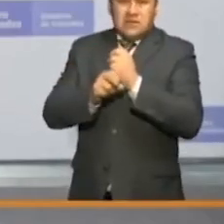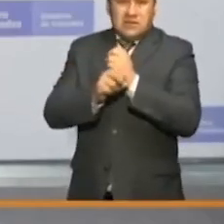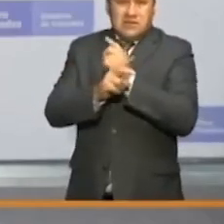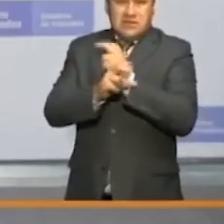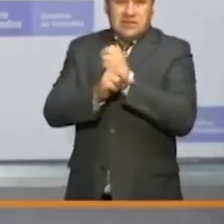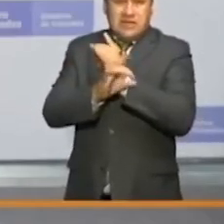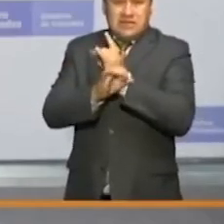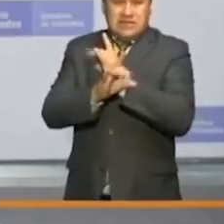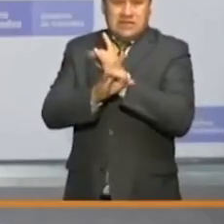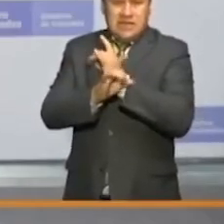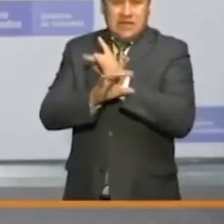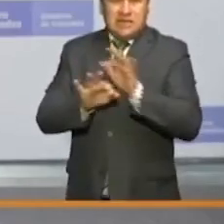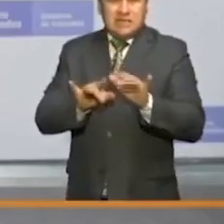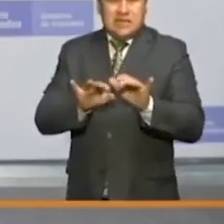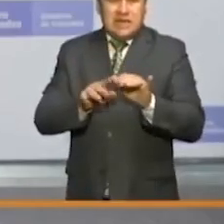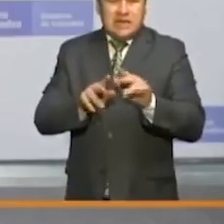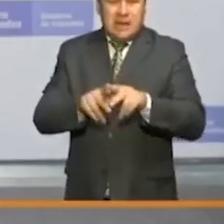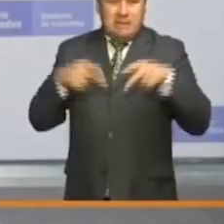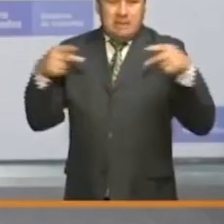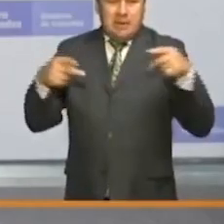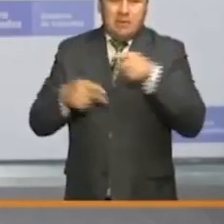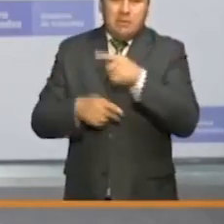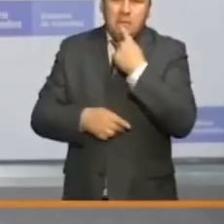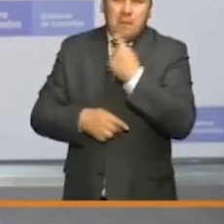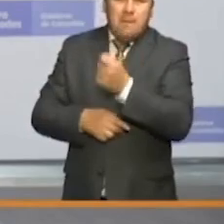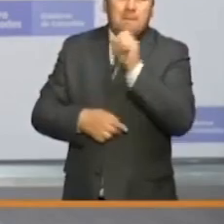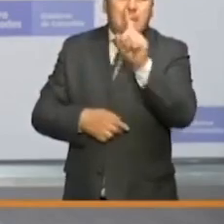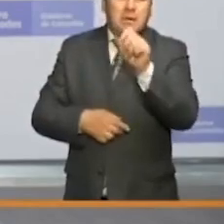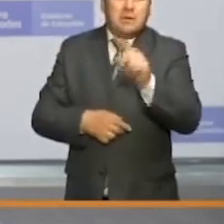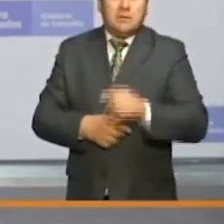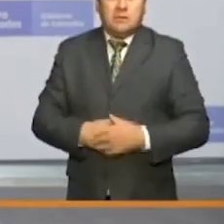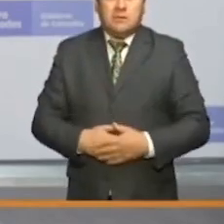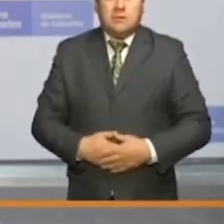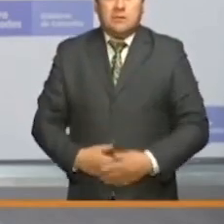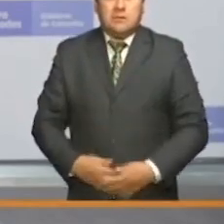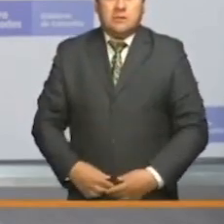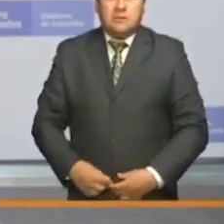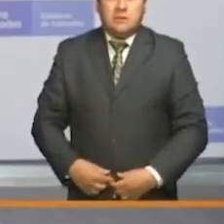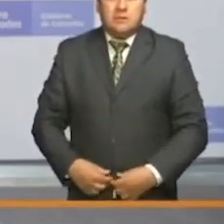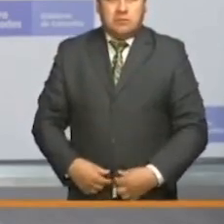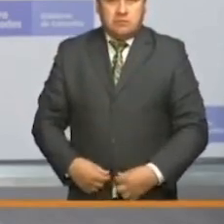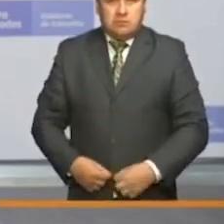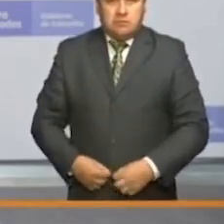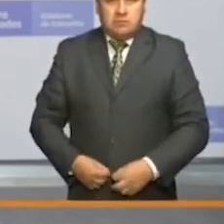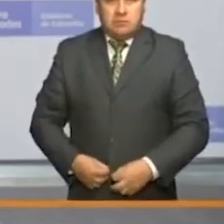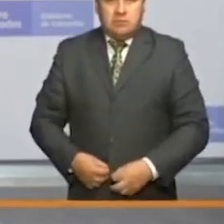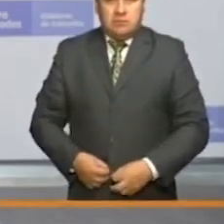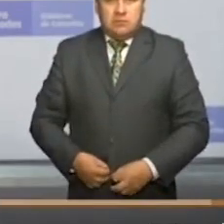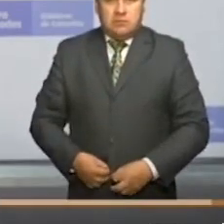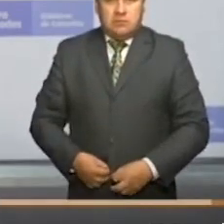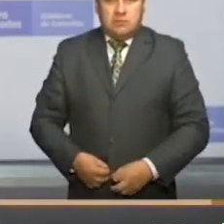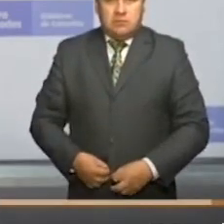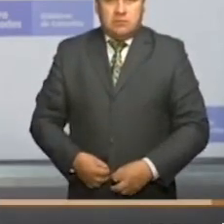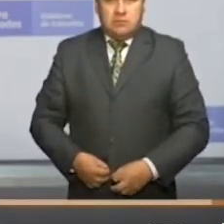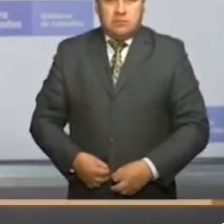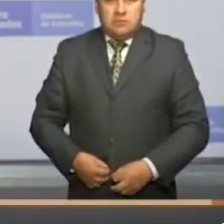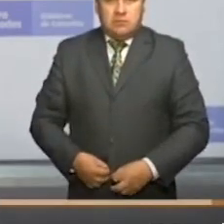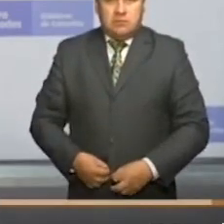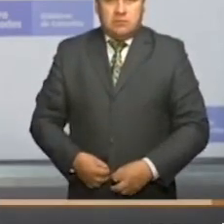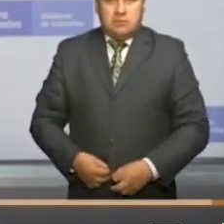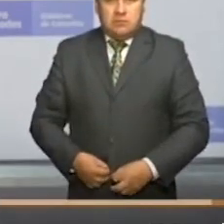secretaría de prensa tengo algunas preguntas de cómo está ahí se les fue el sonido voy a adelantar un